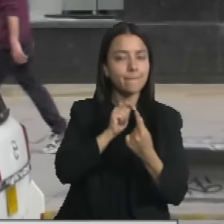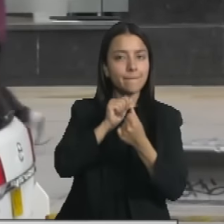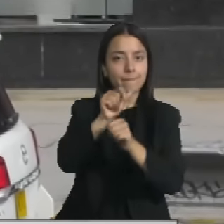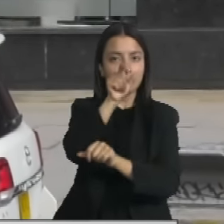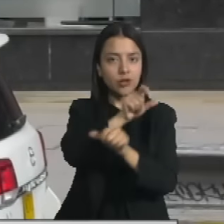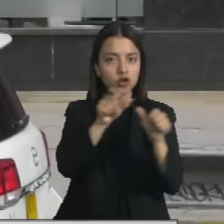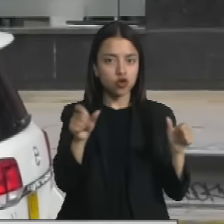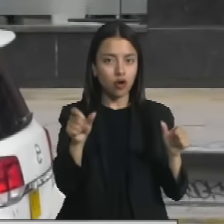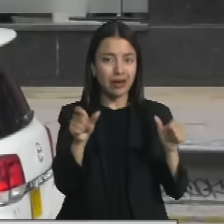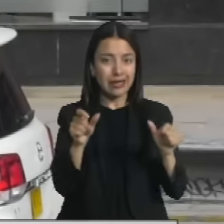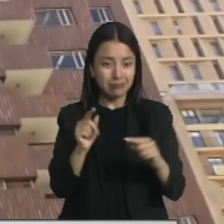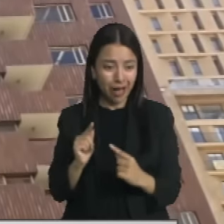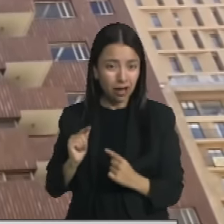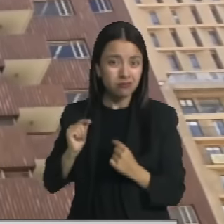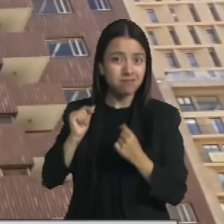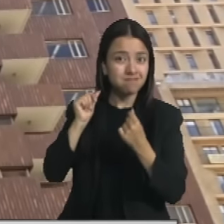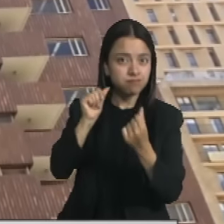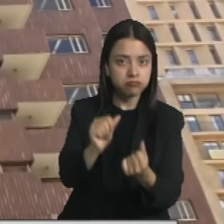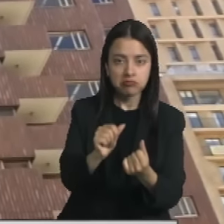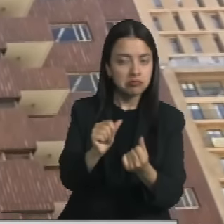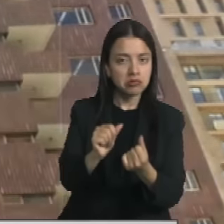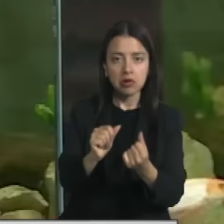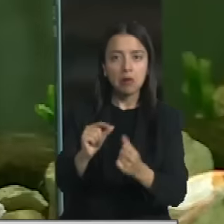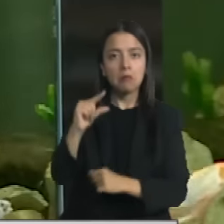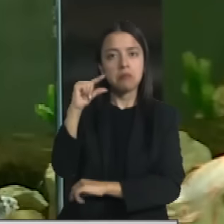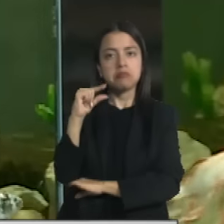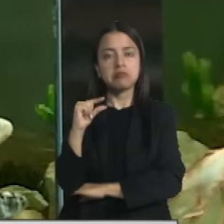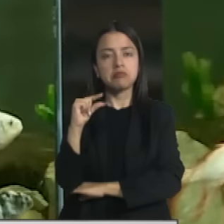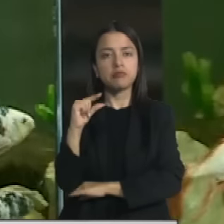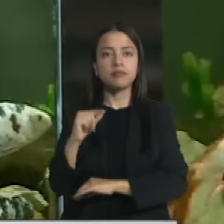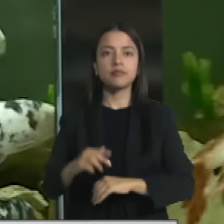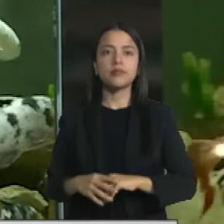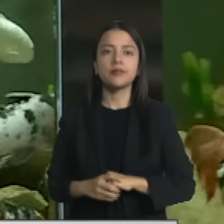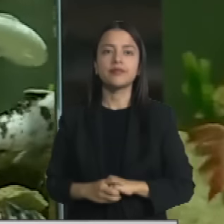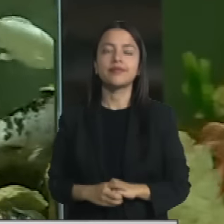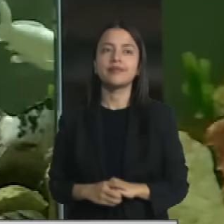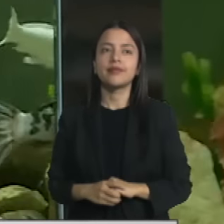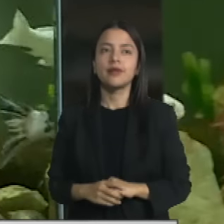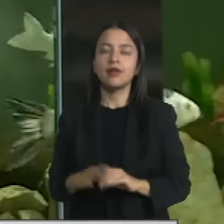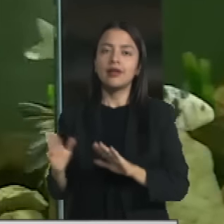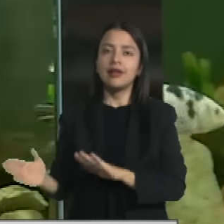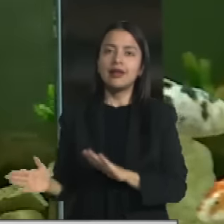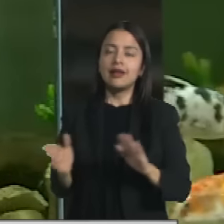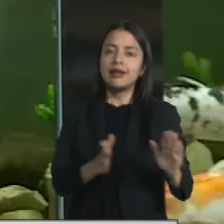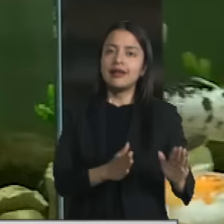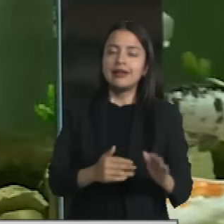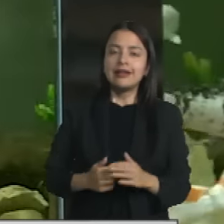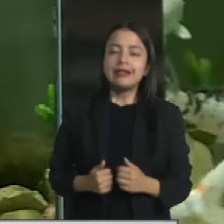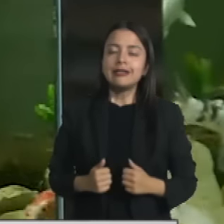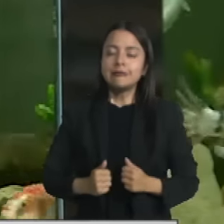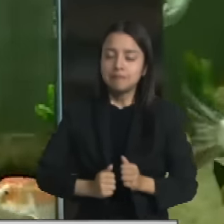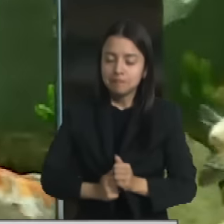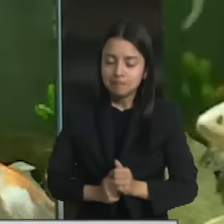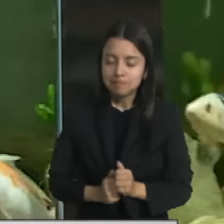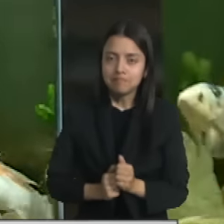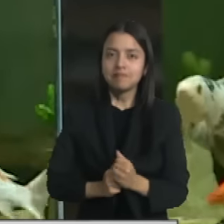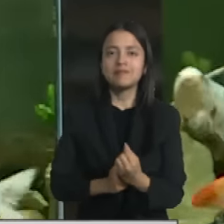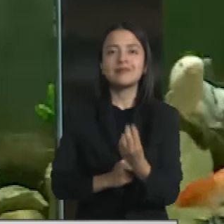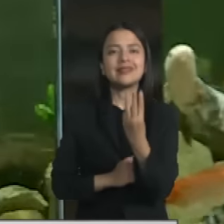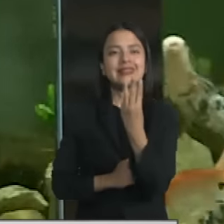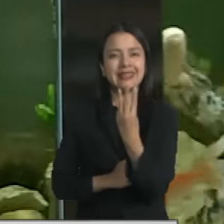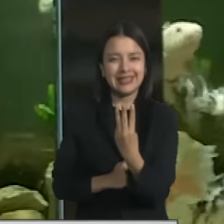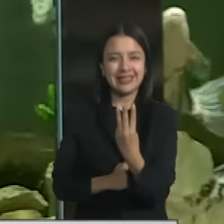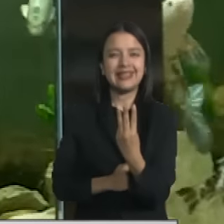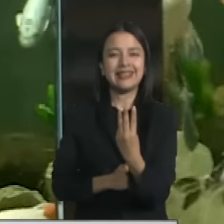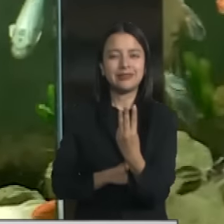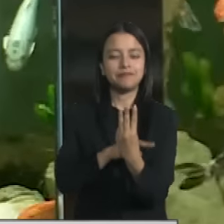población, estos no se ejecutaron en su totalidad. Y cambiamos de tema, pues fueron sometidos a la justicia 3 integrantes